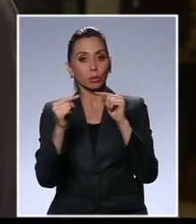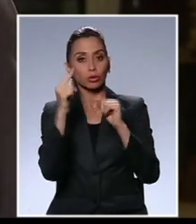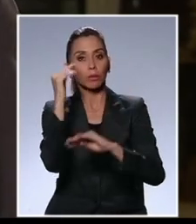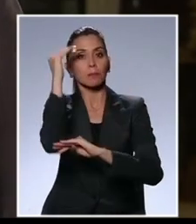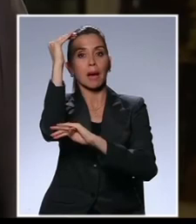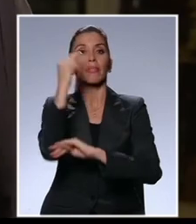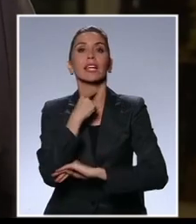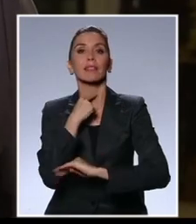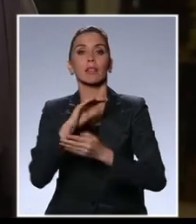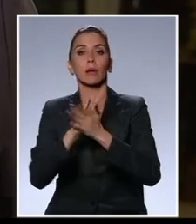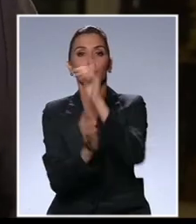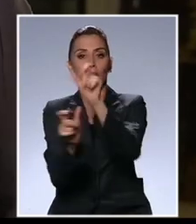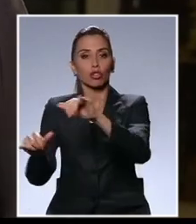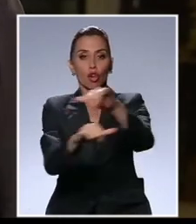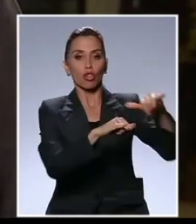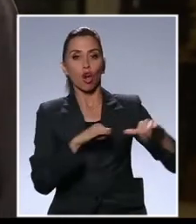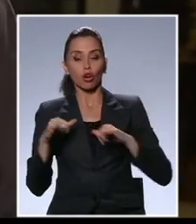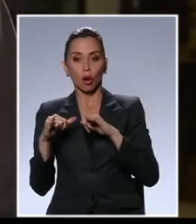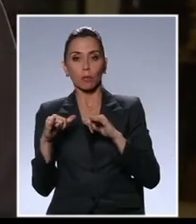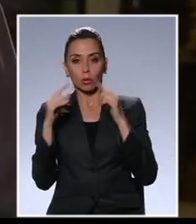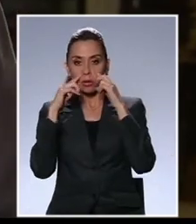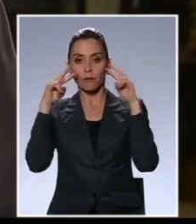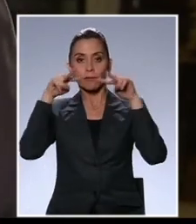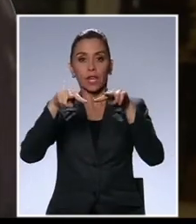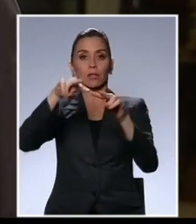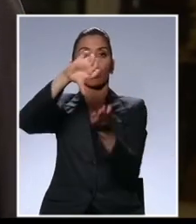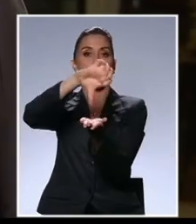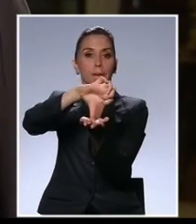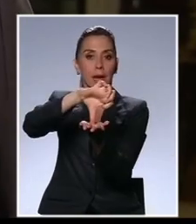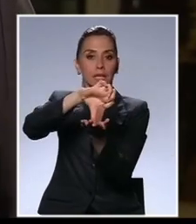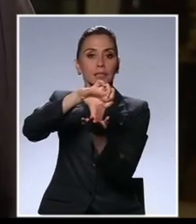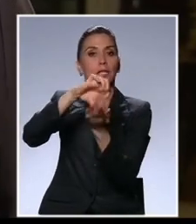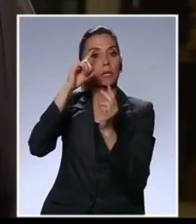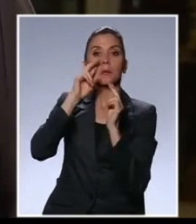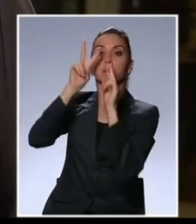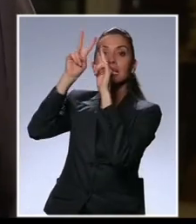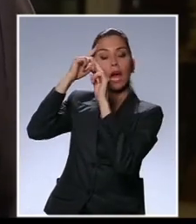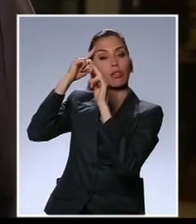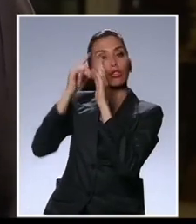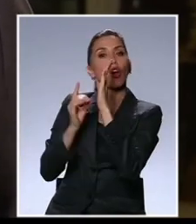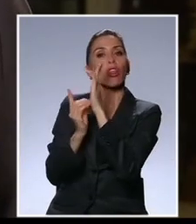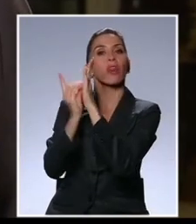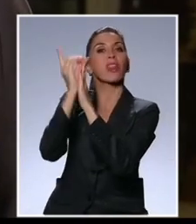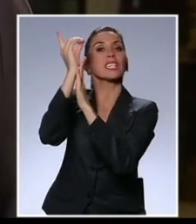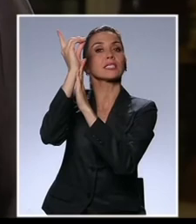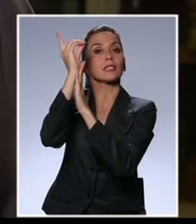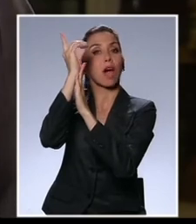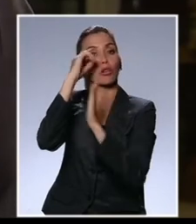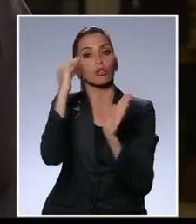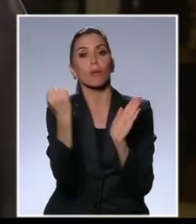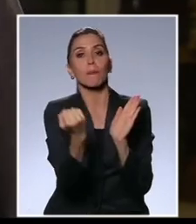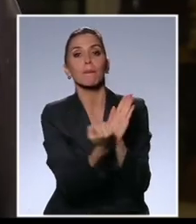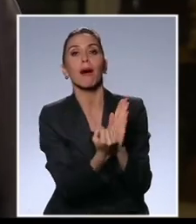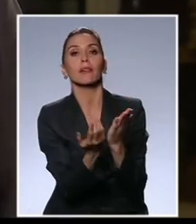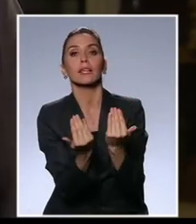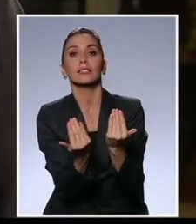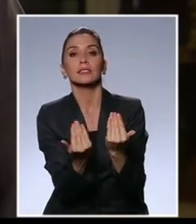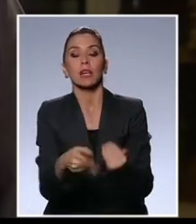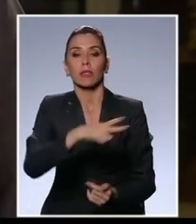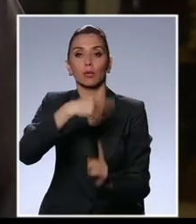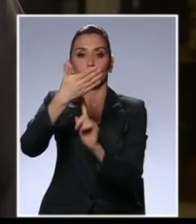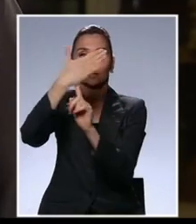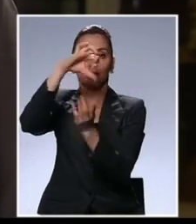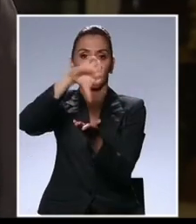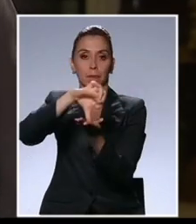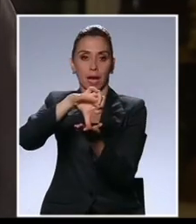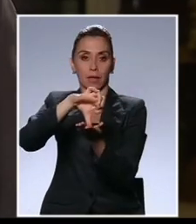guiada por el interés común y la visión de país con una mirada de desarrollo y marcada por las necesidades de nuestra patria